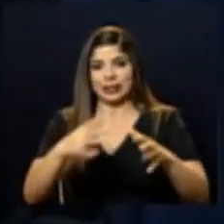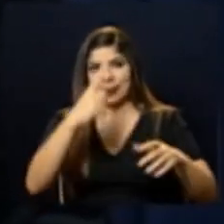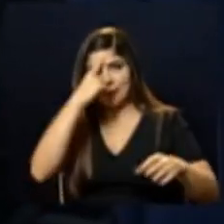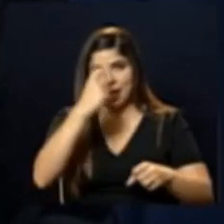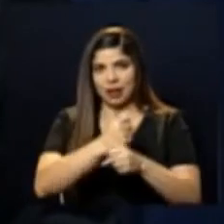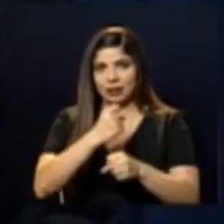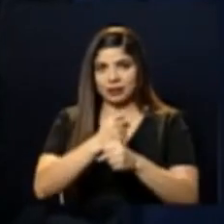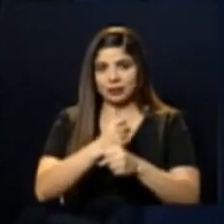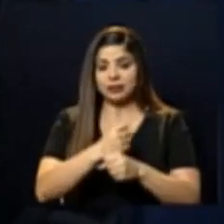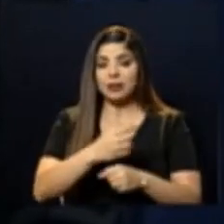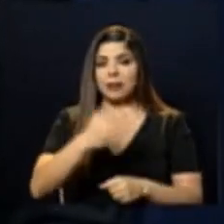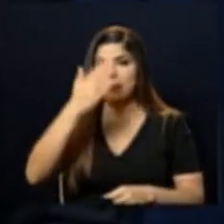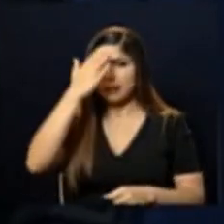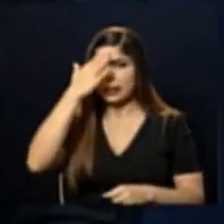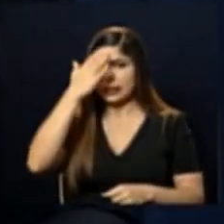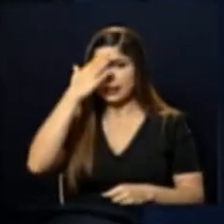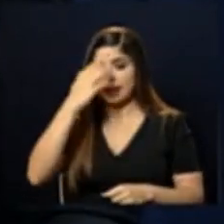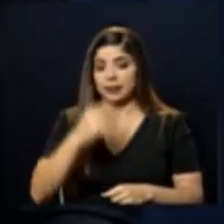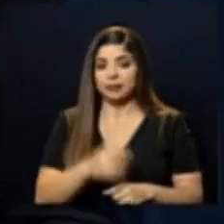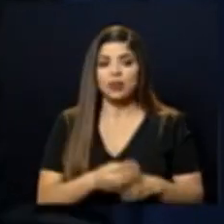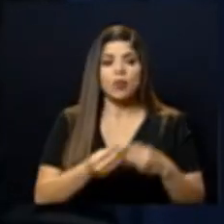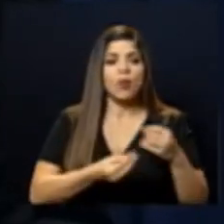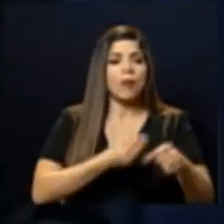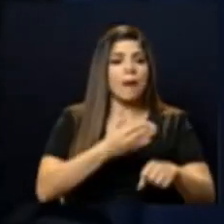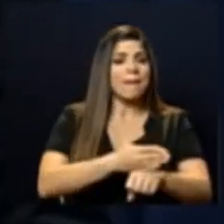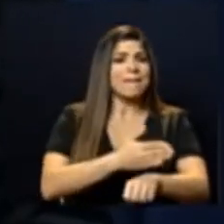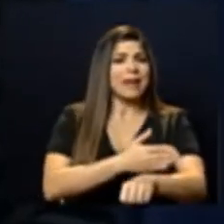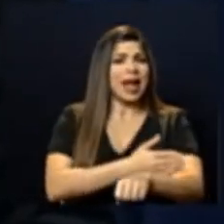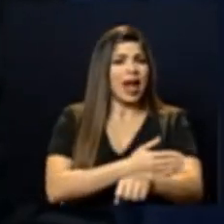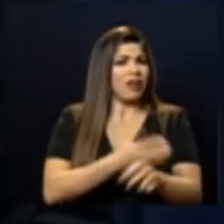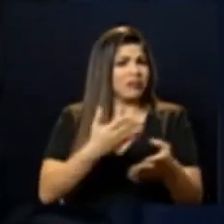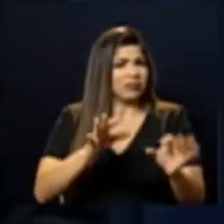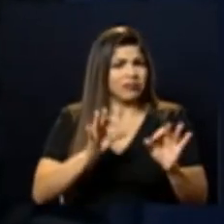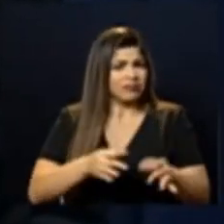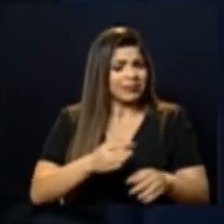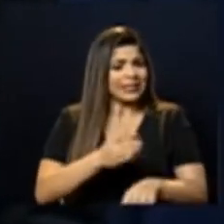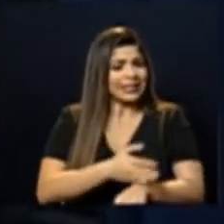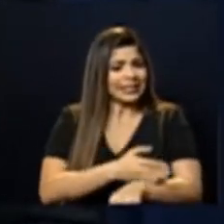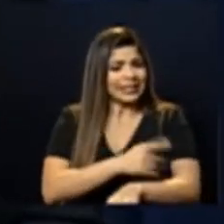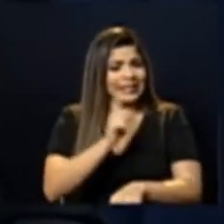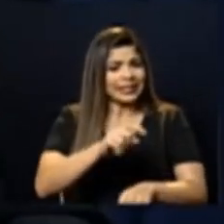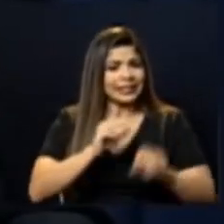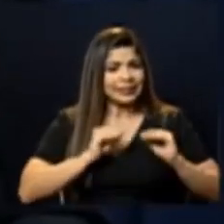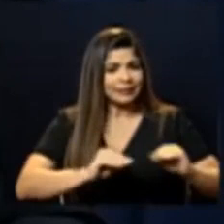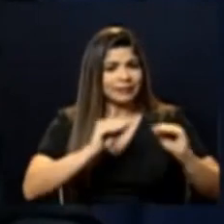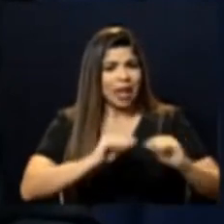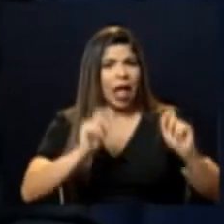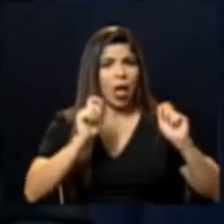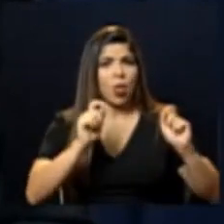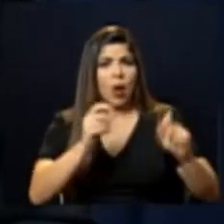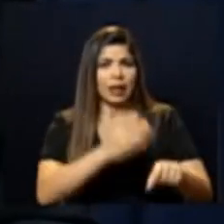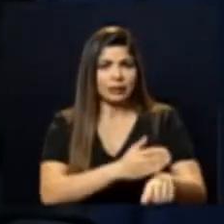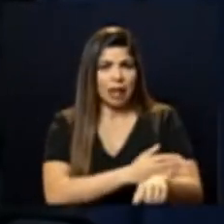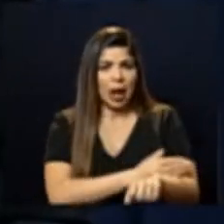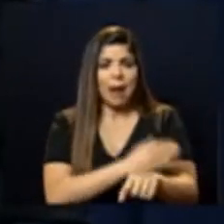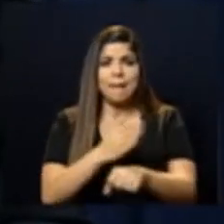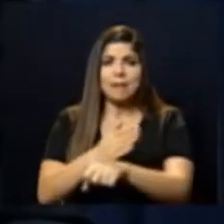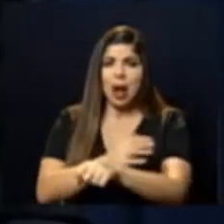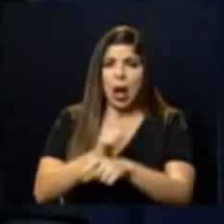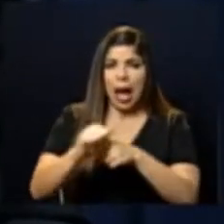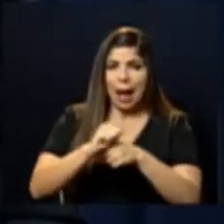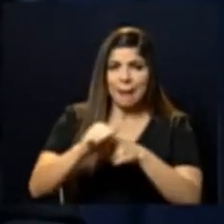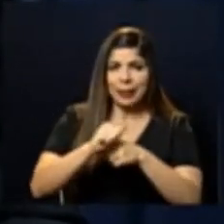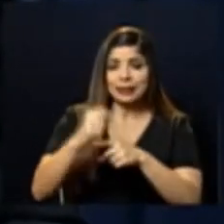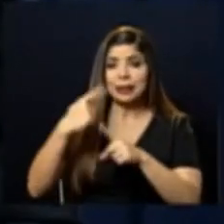a saber, una mejora decidida de la educación, la capacitación y